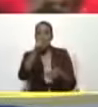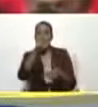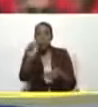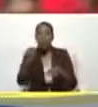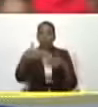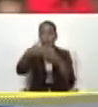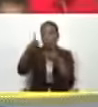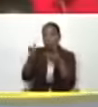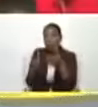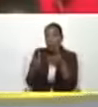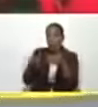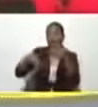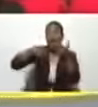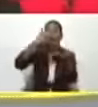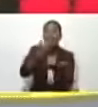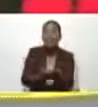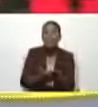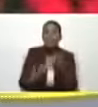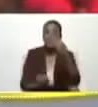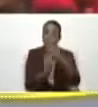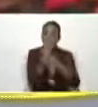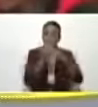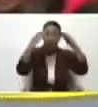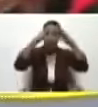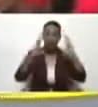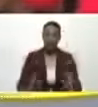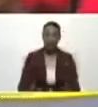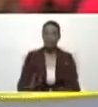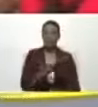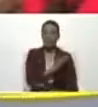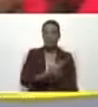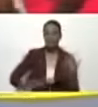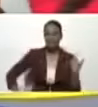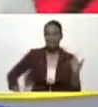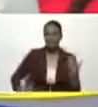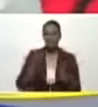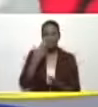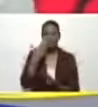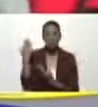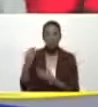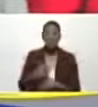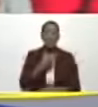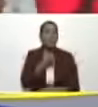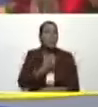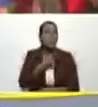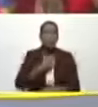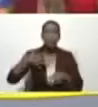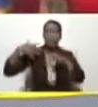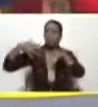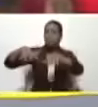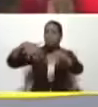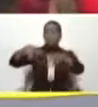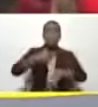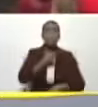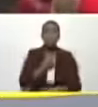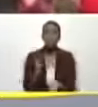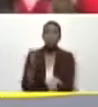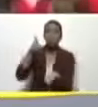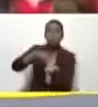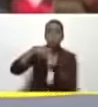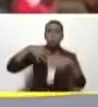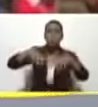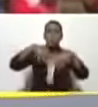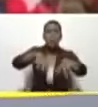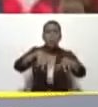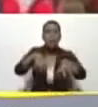de la esquina de bolero hasta acá hasta el Palacio de Miraflores a mí me gusta mucho marchar y las